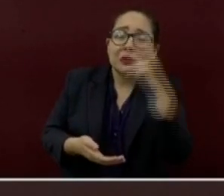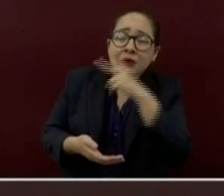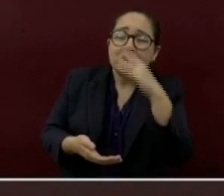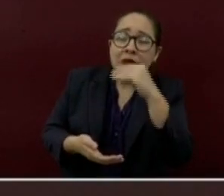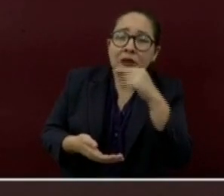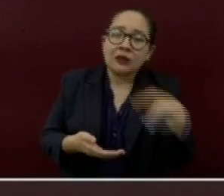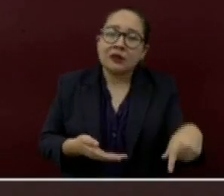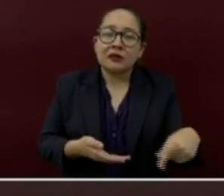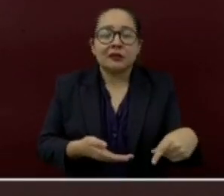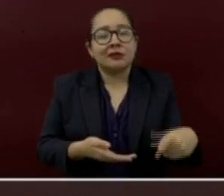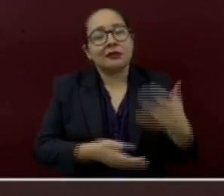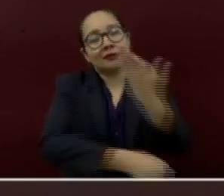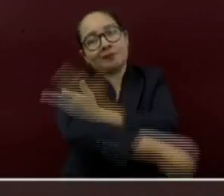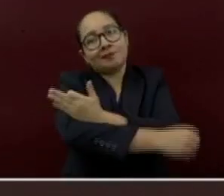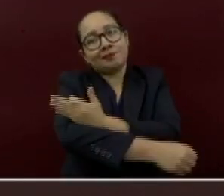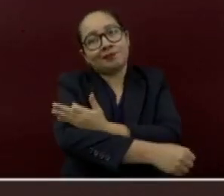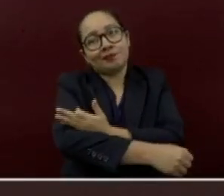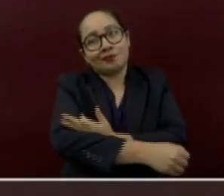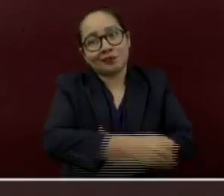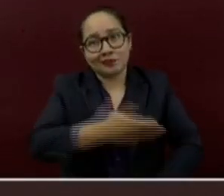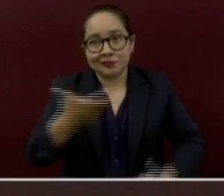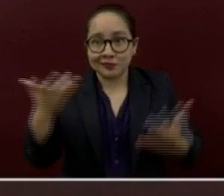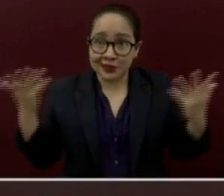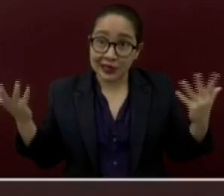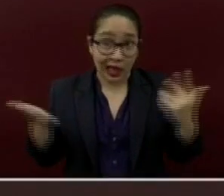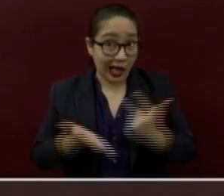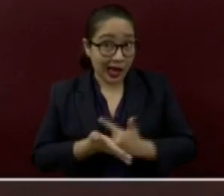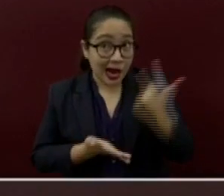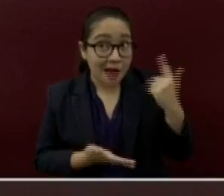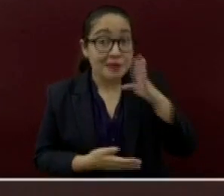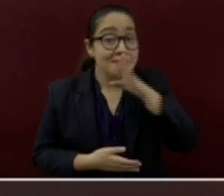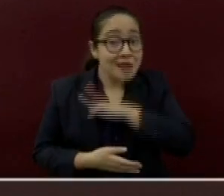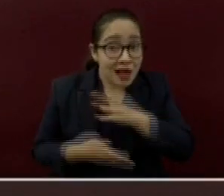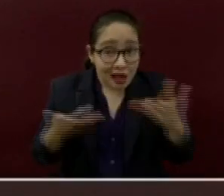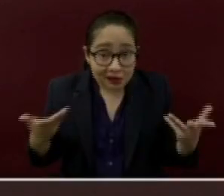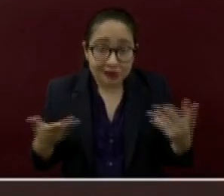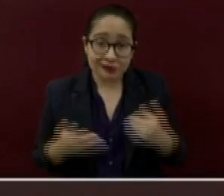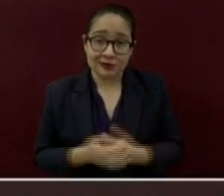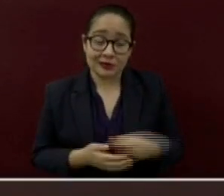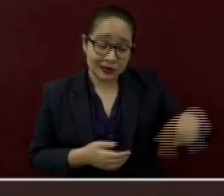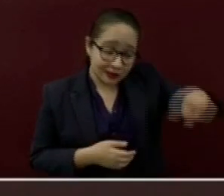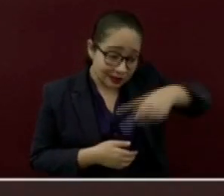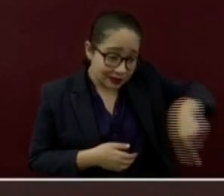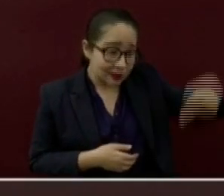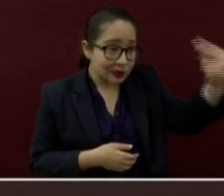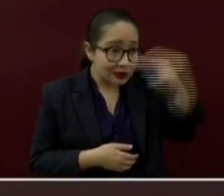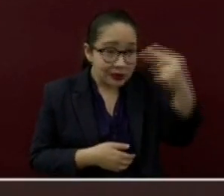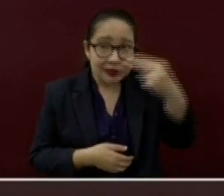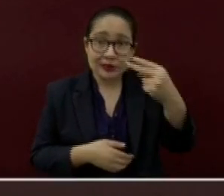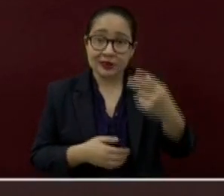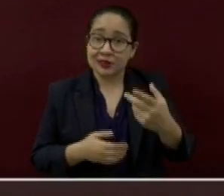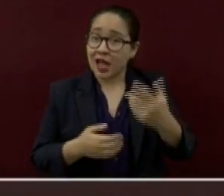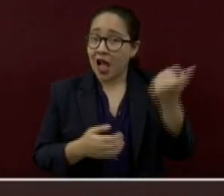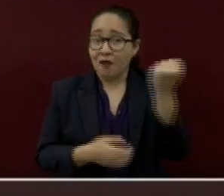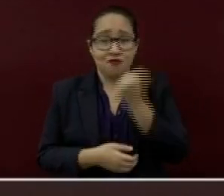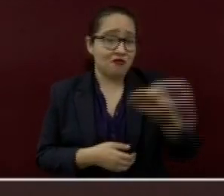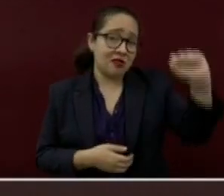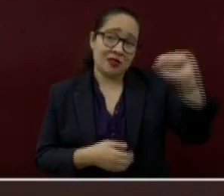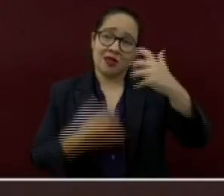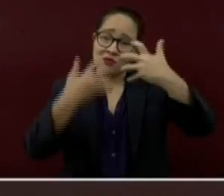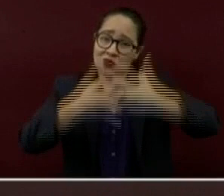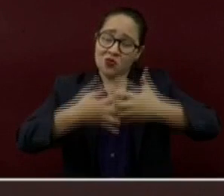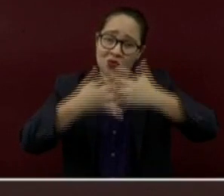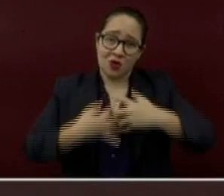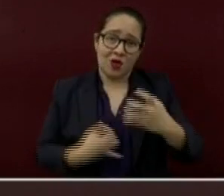circunstancias sumamente graves para la vida son pacientes que necesariamente tienen que ser intubados con